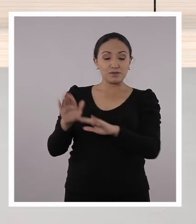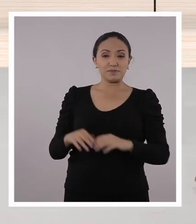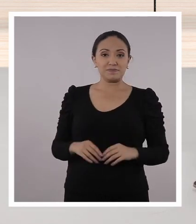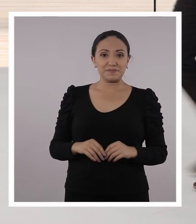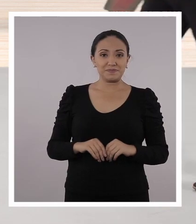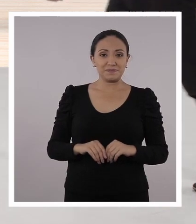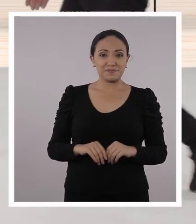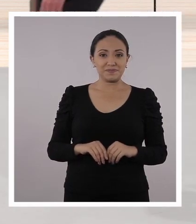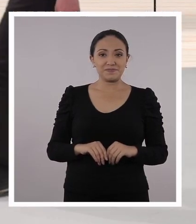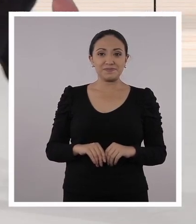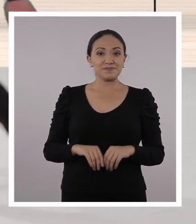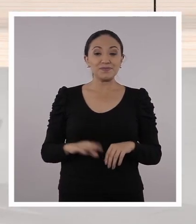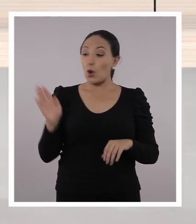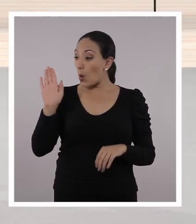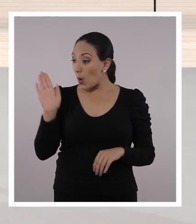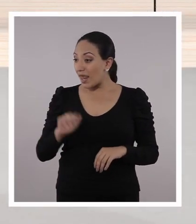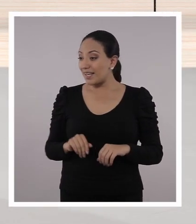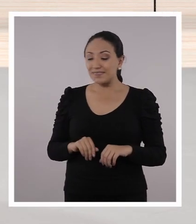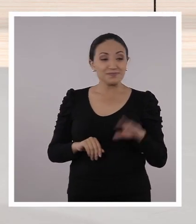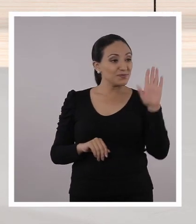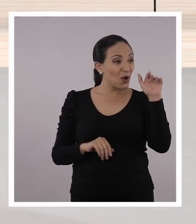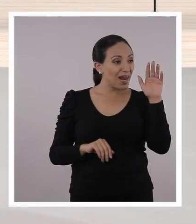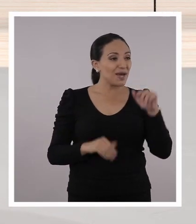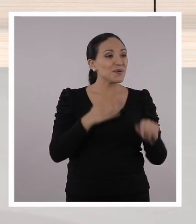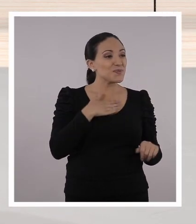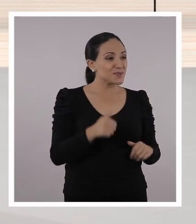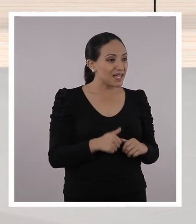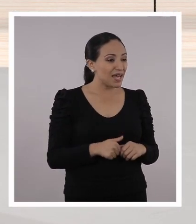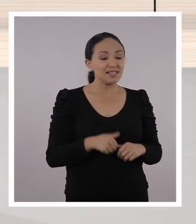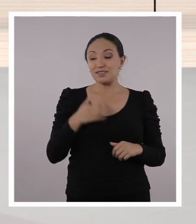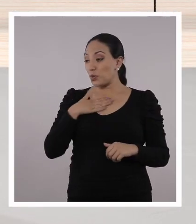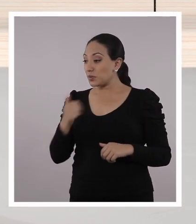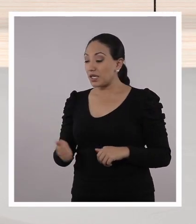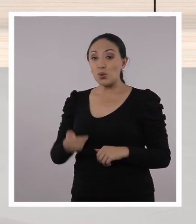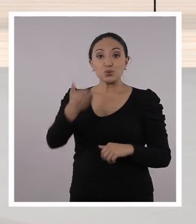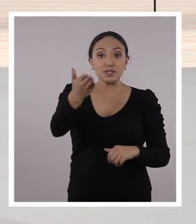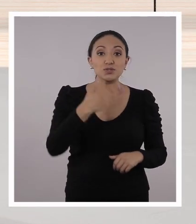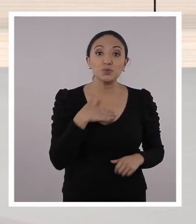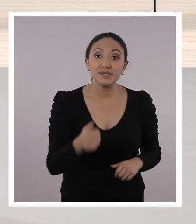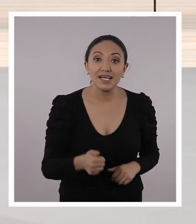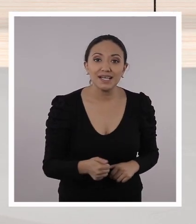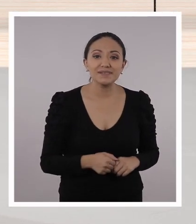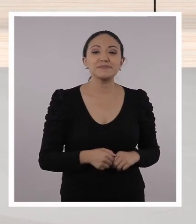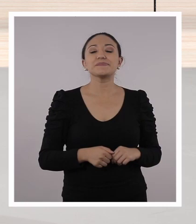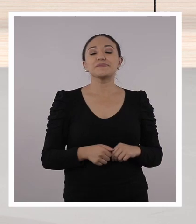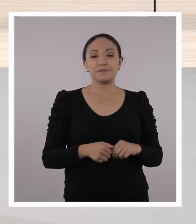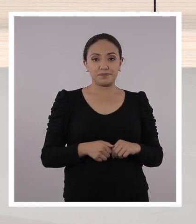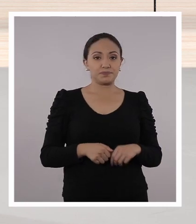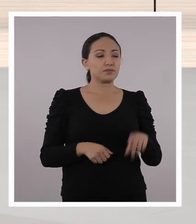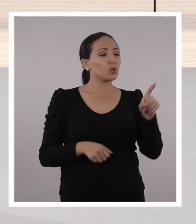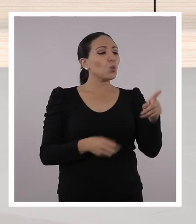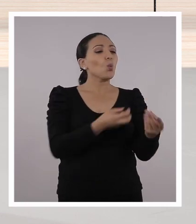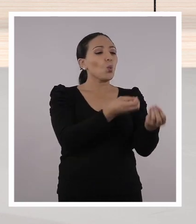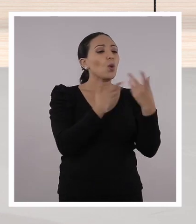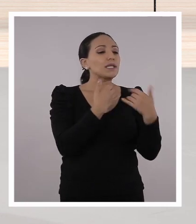Alfonso. Hola Nelly, ¿cómo estás? Hola, profe, bienvenido. Hola chicos y chicas, ¿cómo están? ¿Cómo les va? Profe, a ver, cuéntenos qué